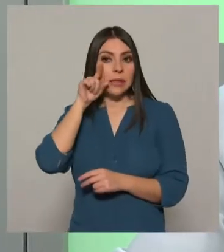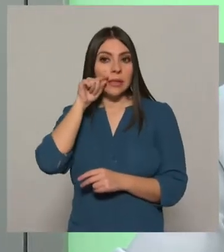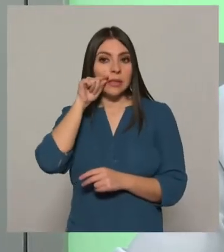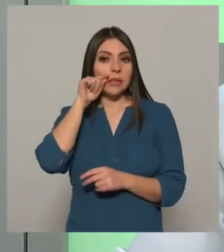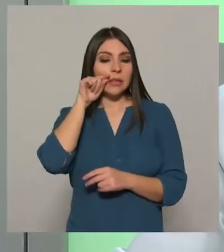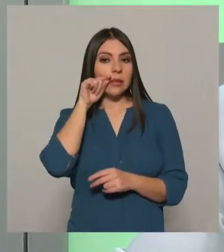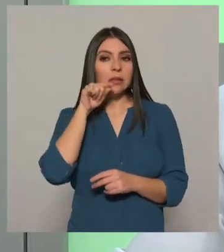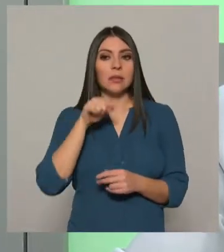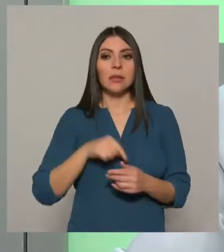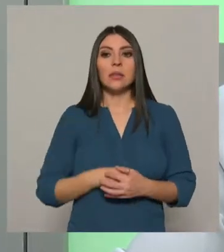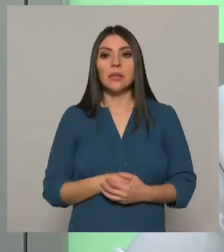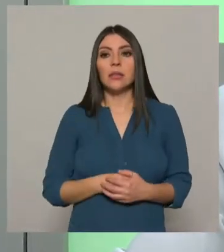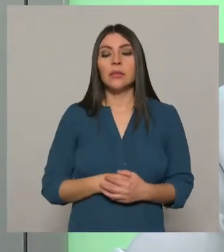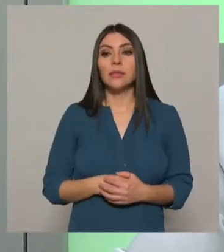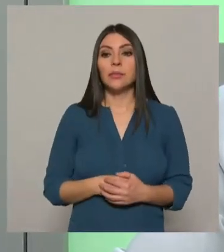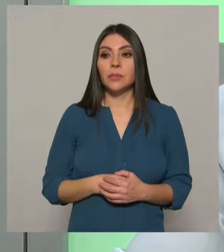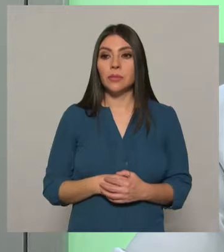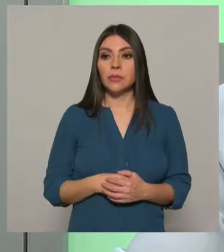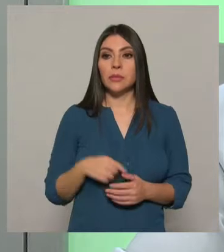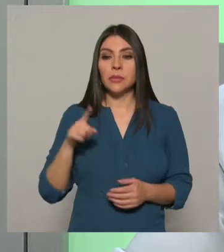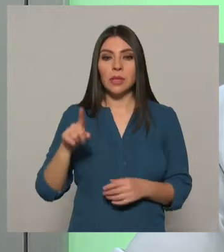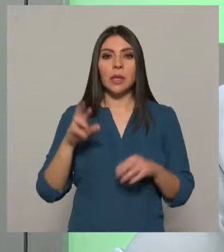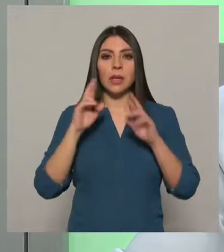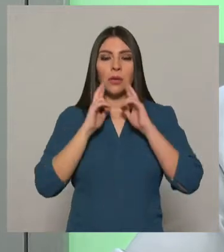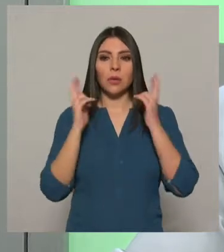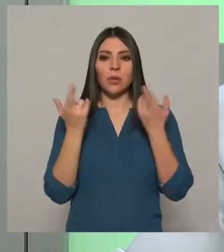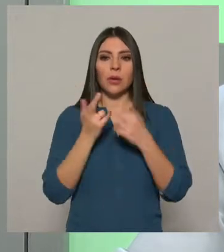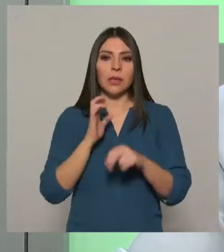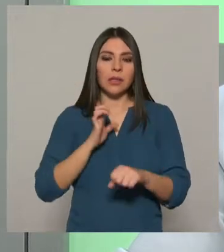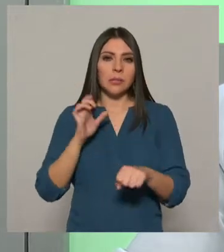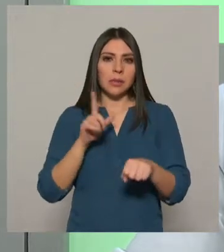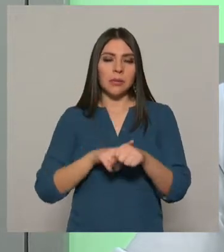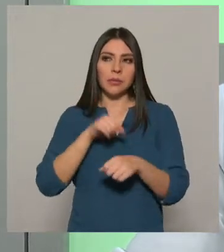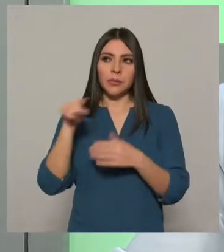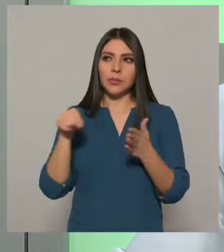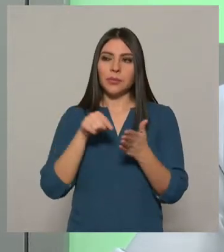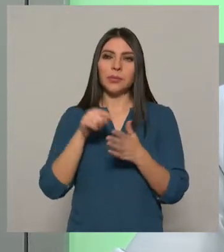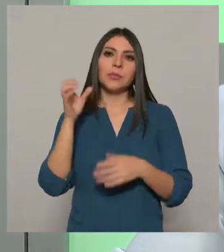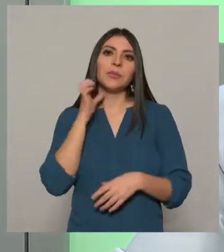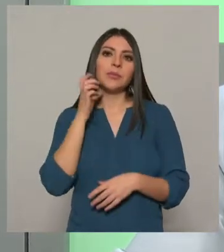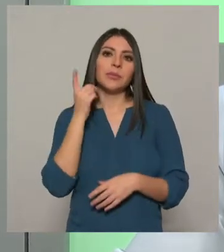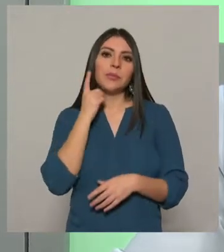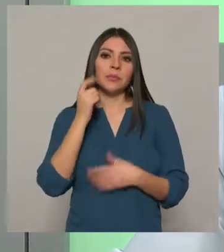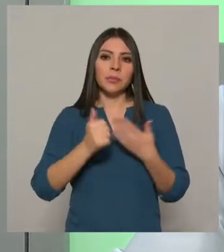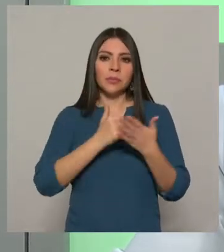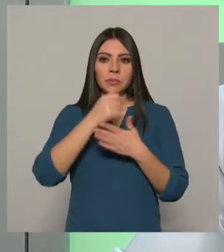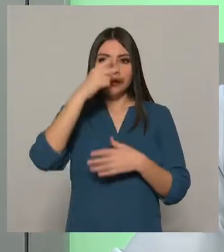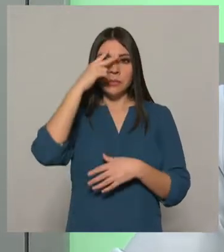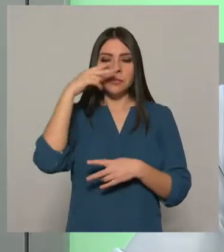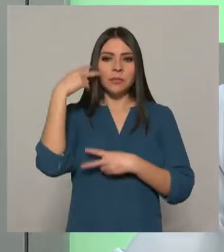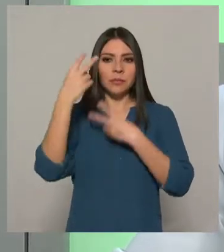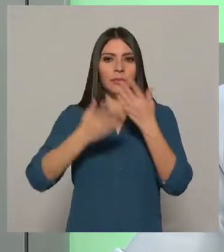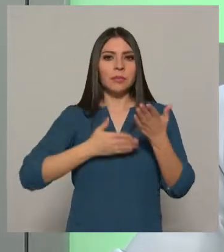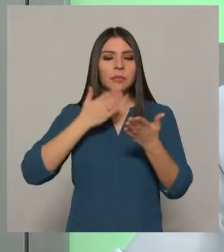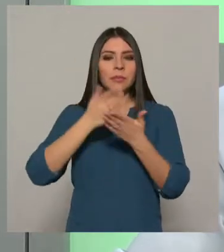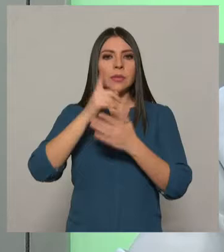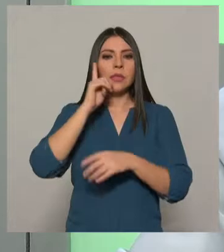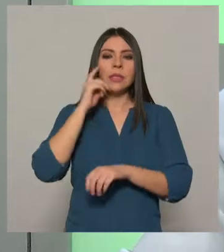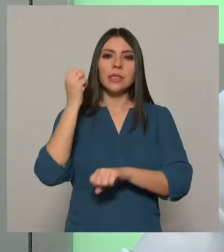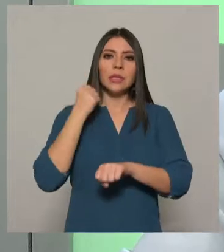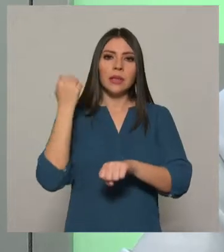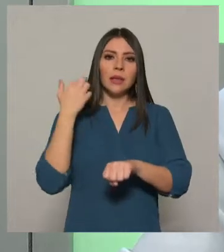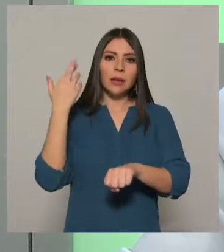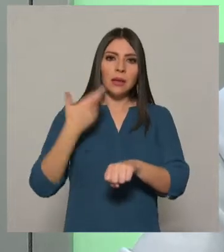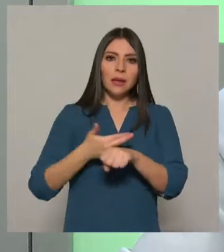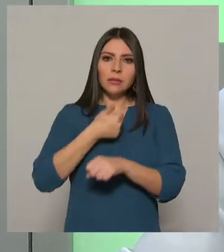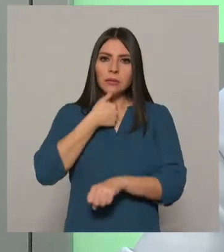la oportunidad de recibir en sesión especial en el Congreso Capitalino a la Secretaría de Administración y Finanzas para que pueda compartir